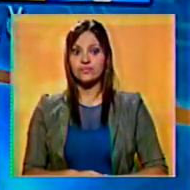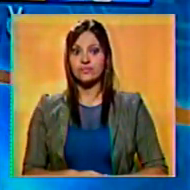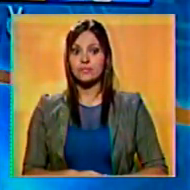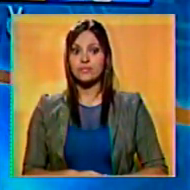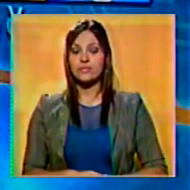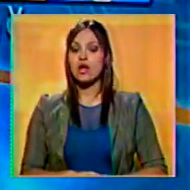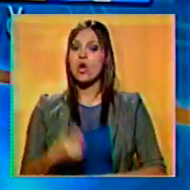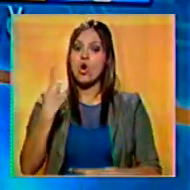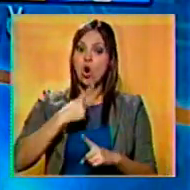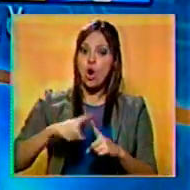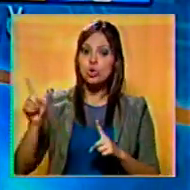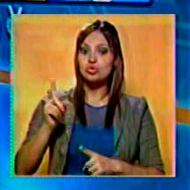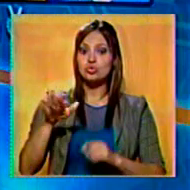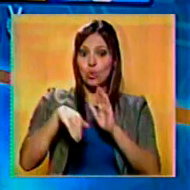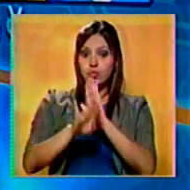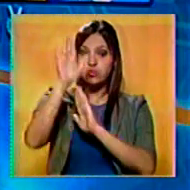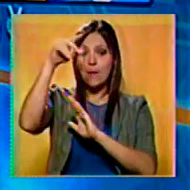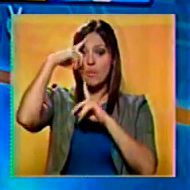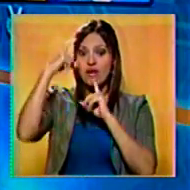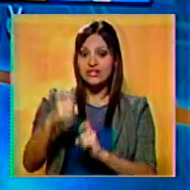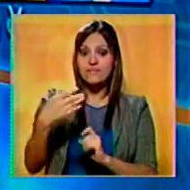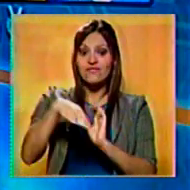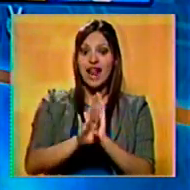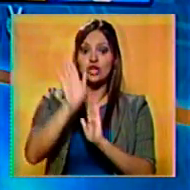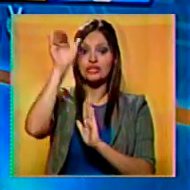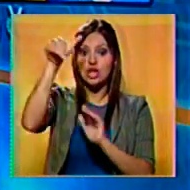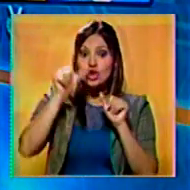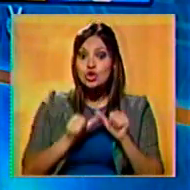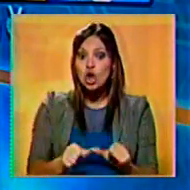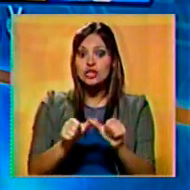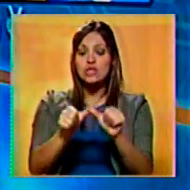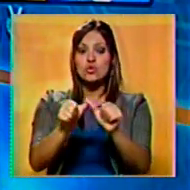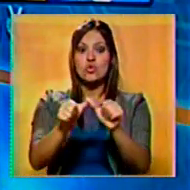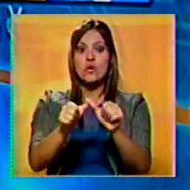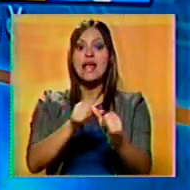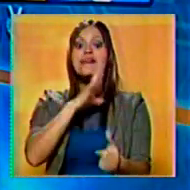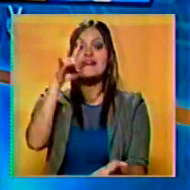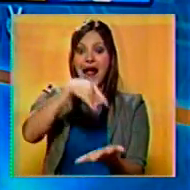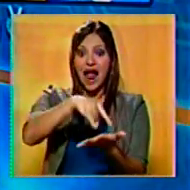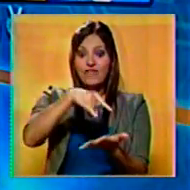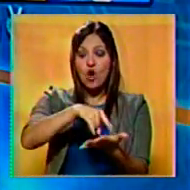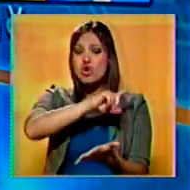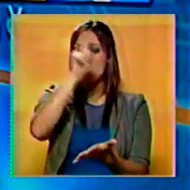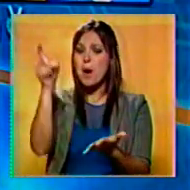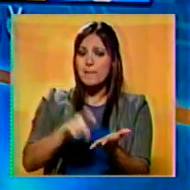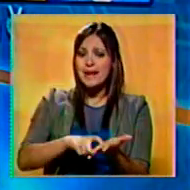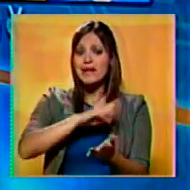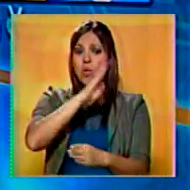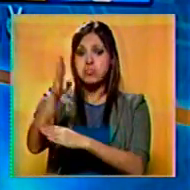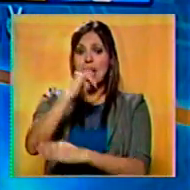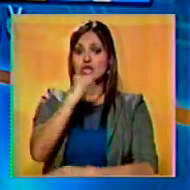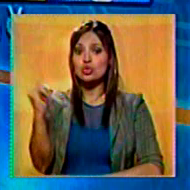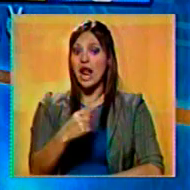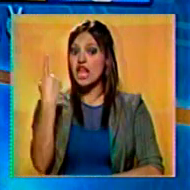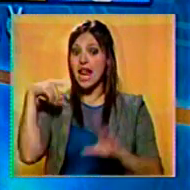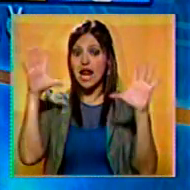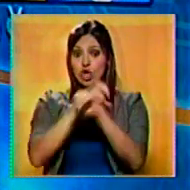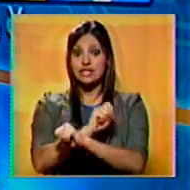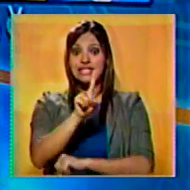Bien, y cambiamos a los tableros. La Liga Profesional de Baloncesto continúa y Trotamundos de Carabobo completó la barrida sobre Gaiteros del Zulia. Anoche se